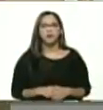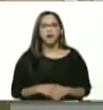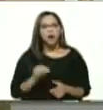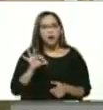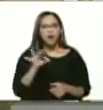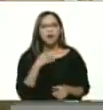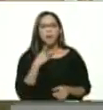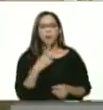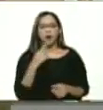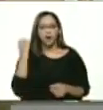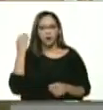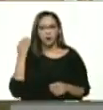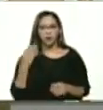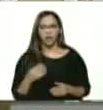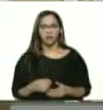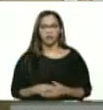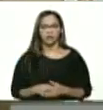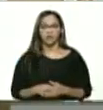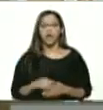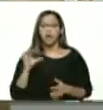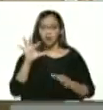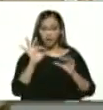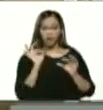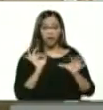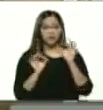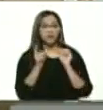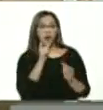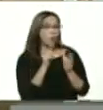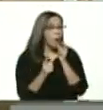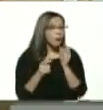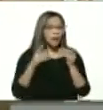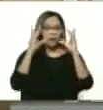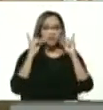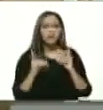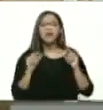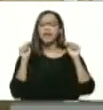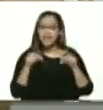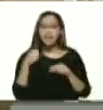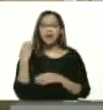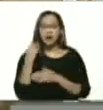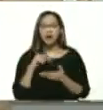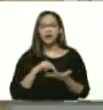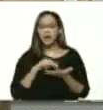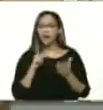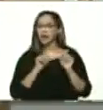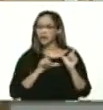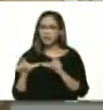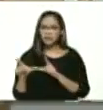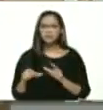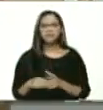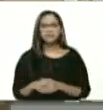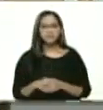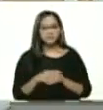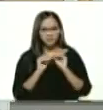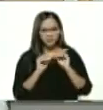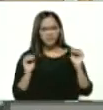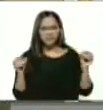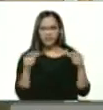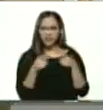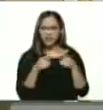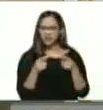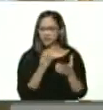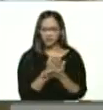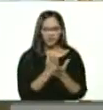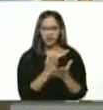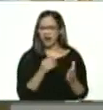congreso y se toman se consultan y se toman las decisiones y ese congreso queda instalado y se convocan a reuniones cada vez que